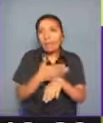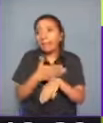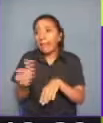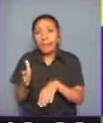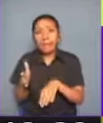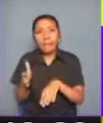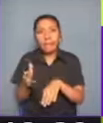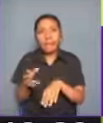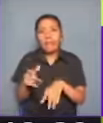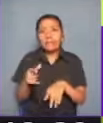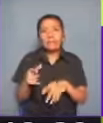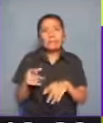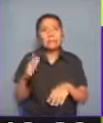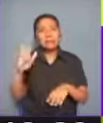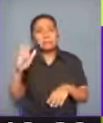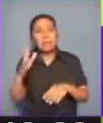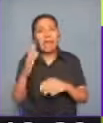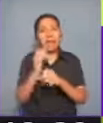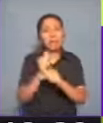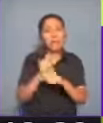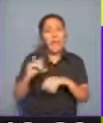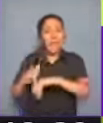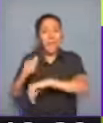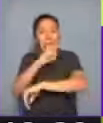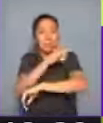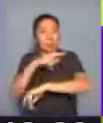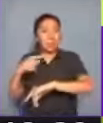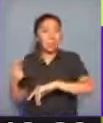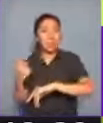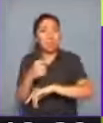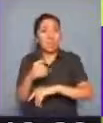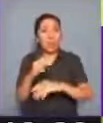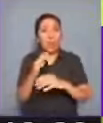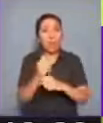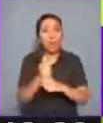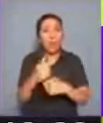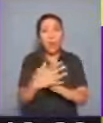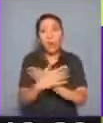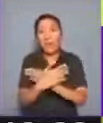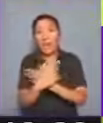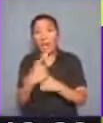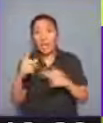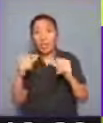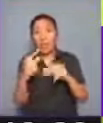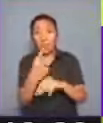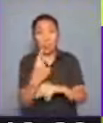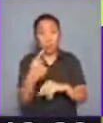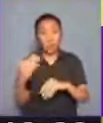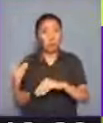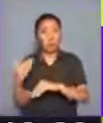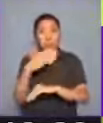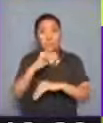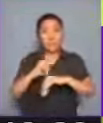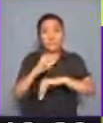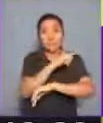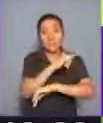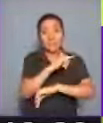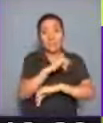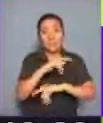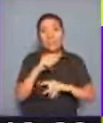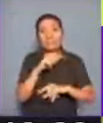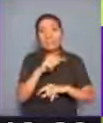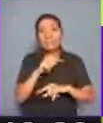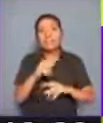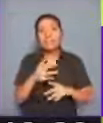tomar un Remis y él se dirigía a Sargento Cabral se tomó un Remis con tarifa uno es decir No tengo el